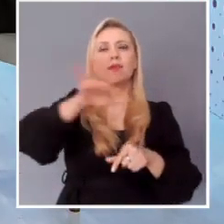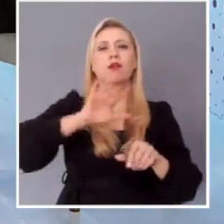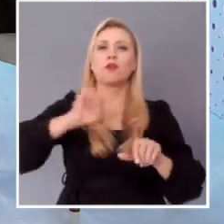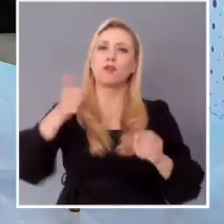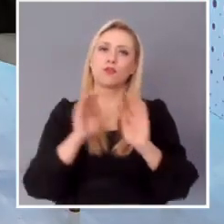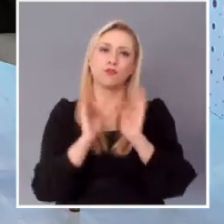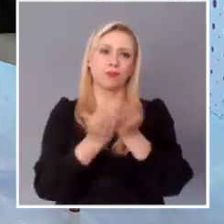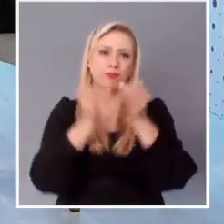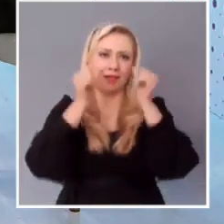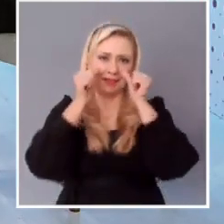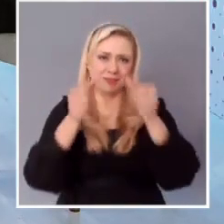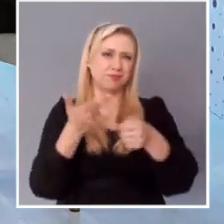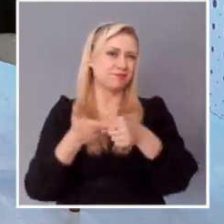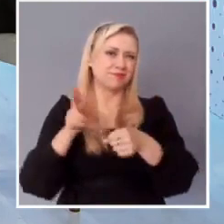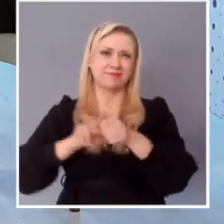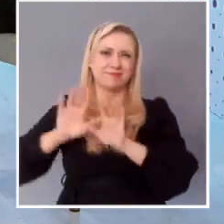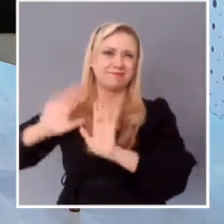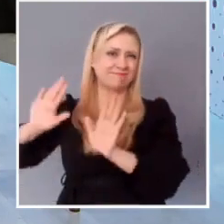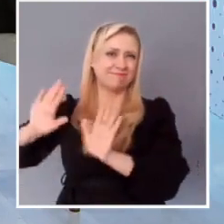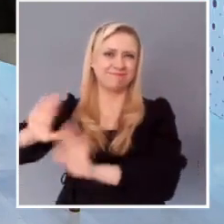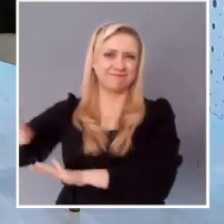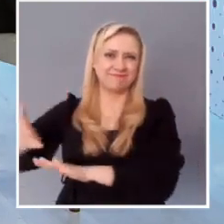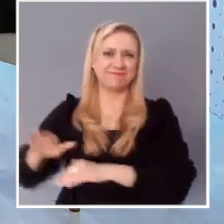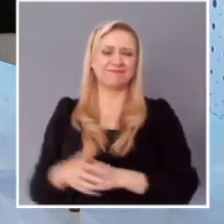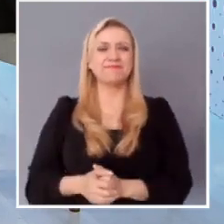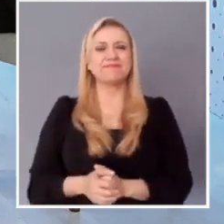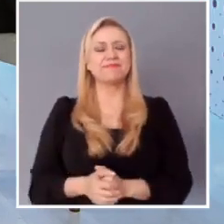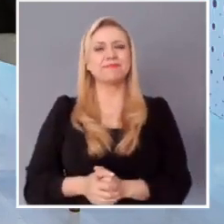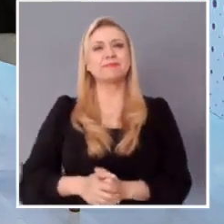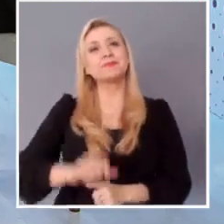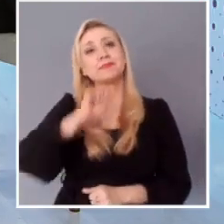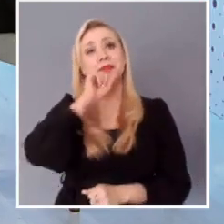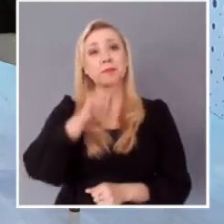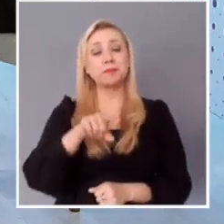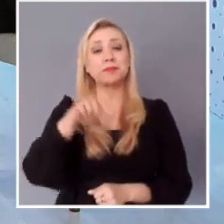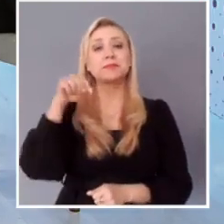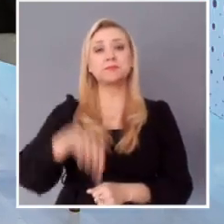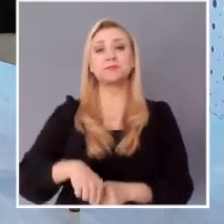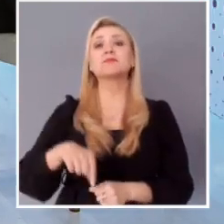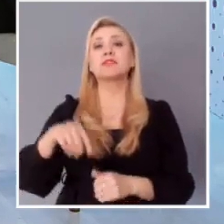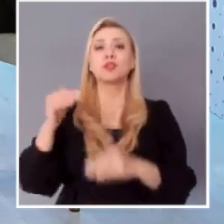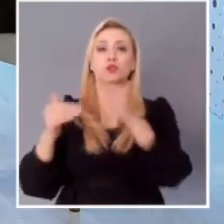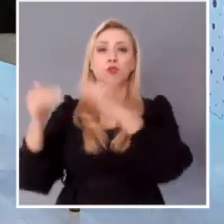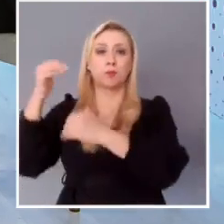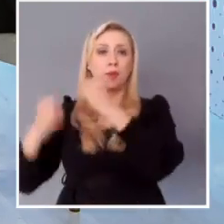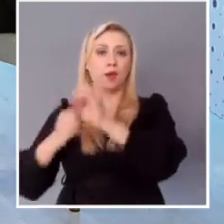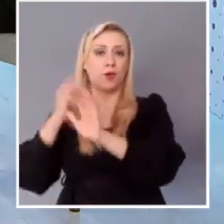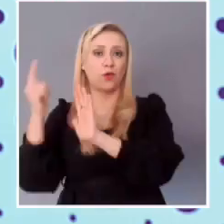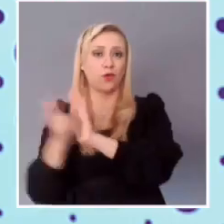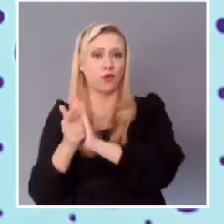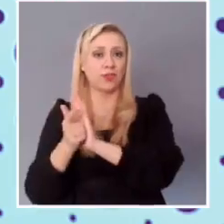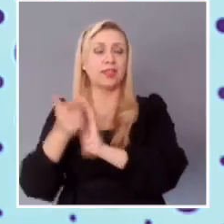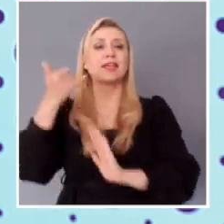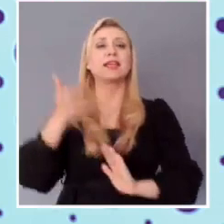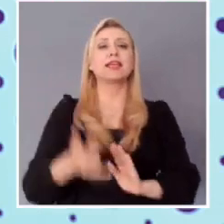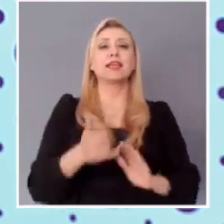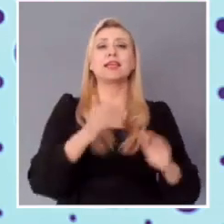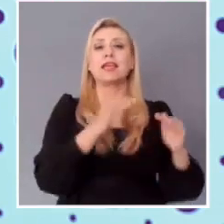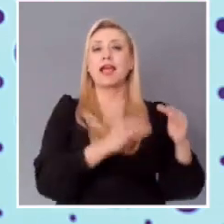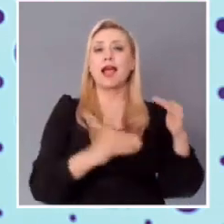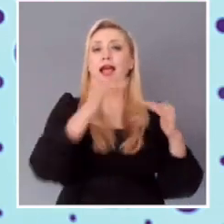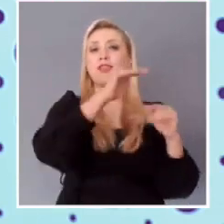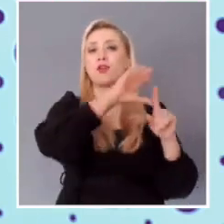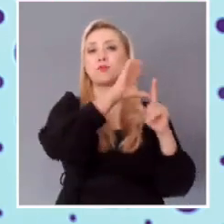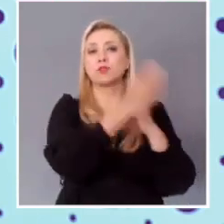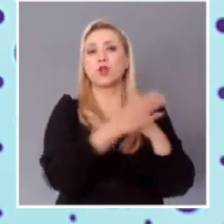la institucionalización. Pues les recuerdo también que este programa se hace en colaboración entre la Suprema Corte de Justicia de la Nación y la Oficina de la Alta Comisionada